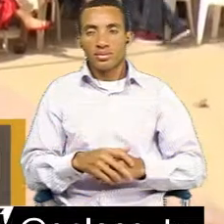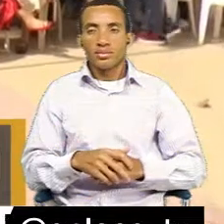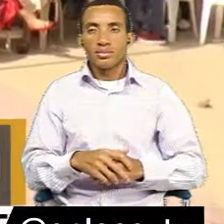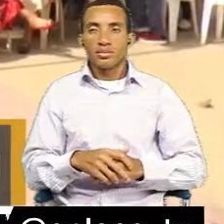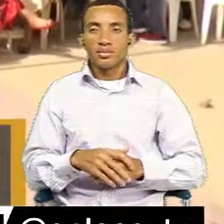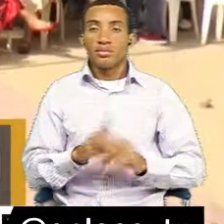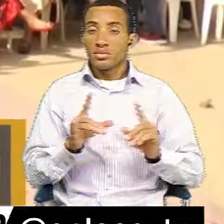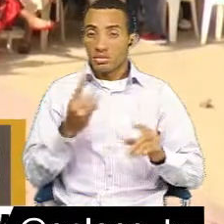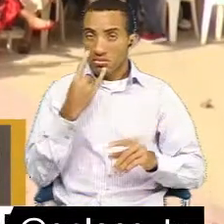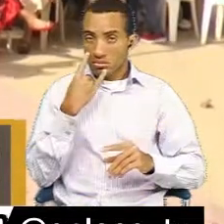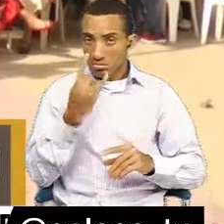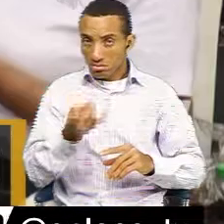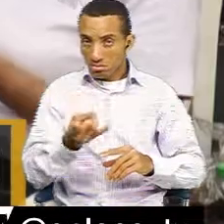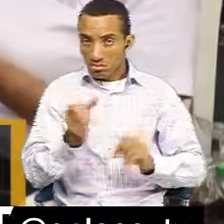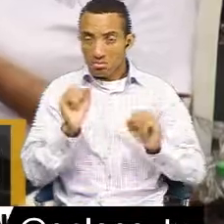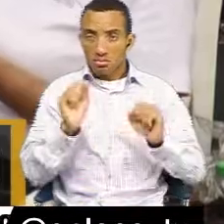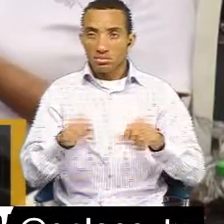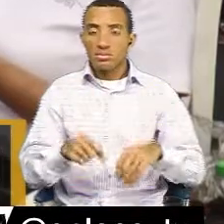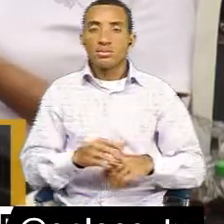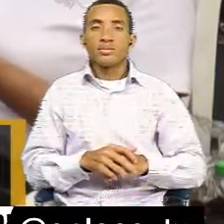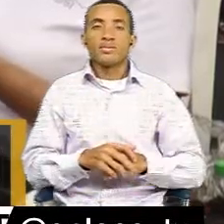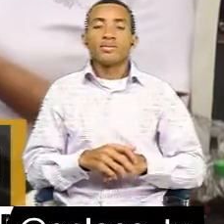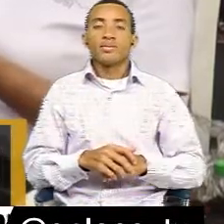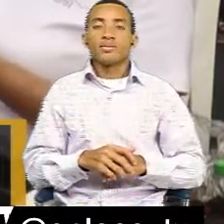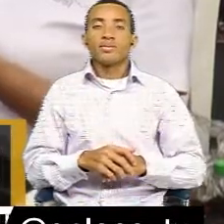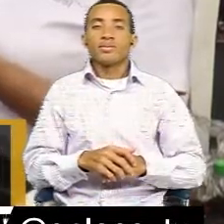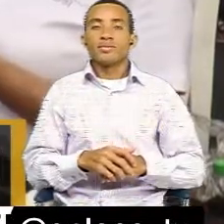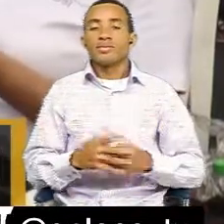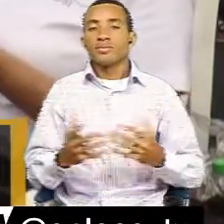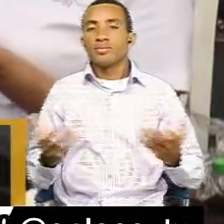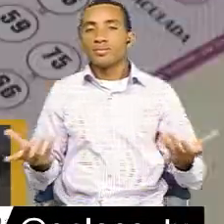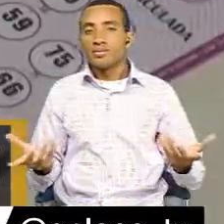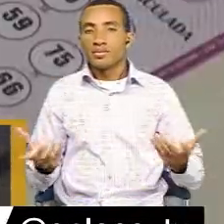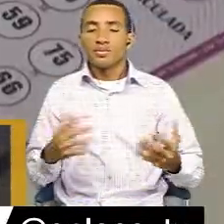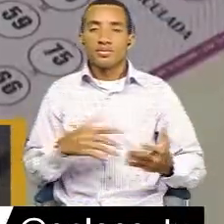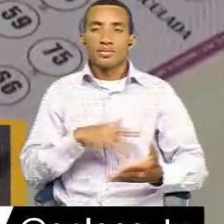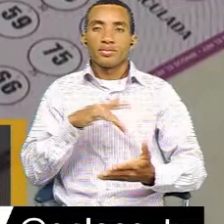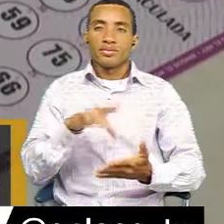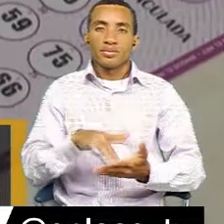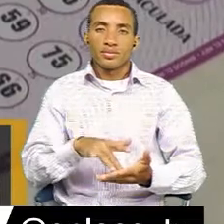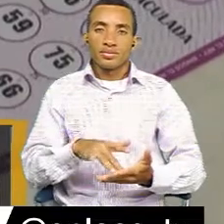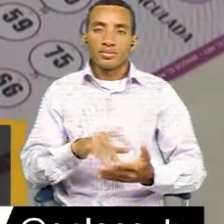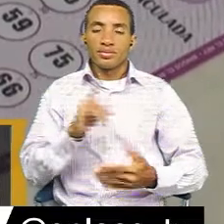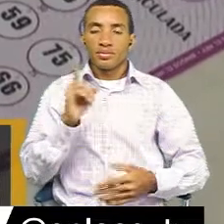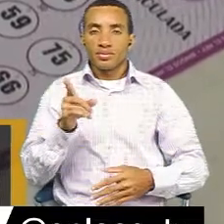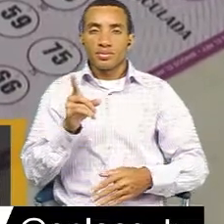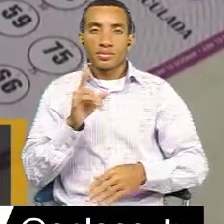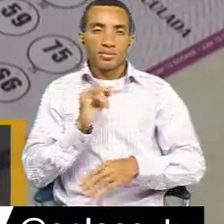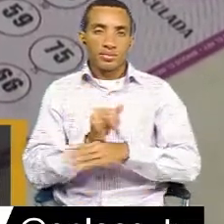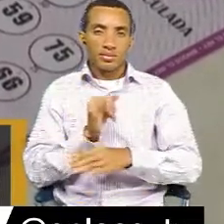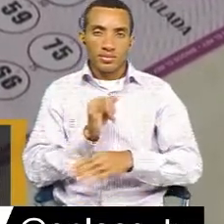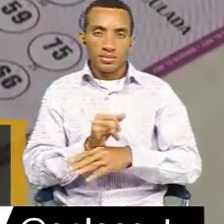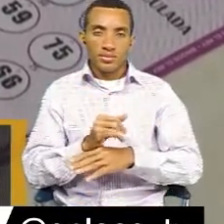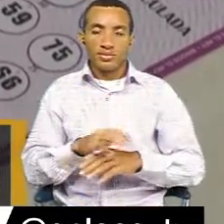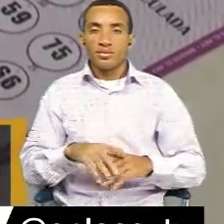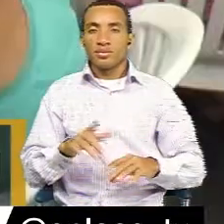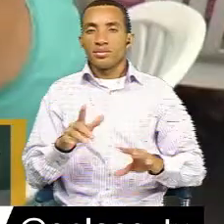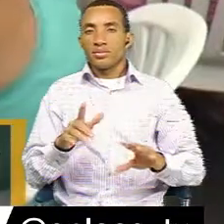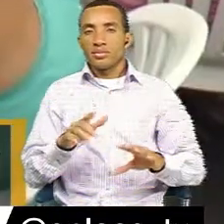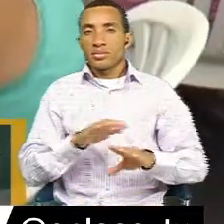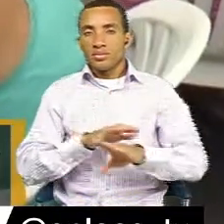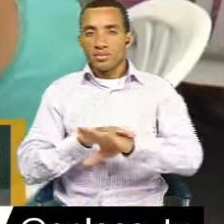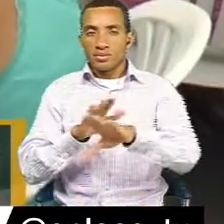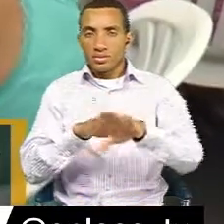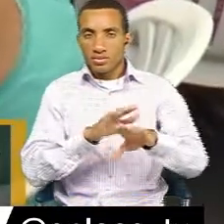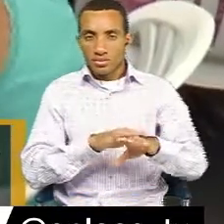en vincularse al Bazar Profundos pueden hacerlo dirigiéndose a la sede de la Cuasi Parroquia ubicada en la calle 75 número 2315 del barrio